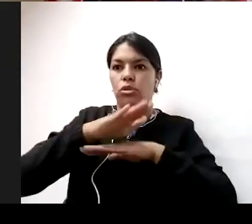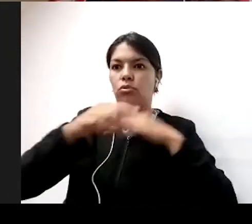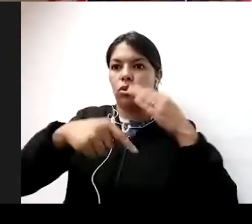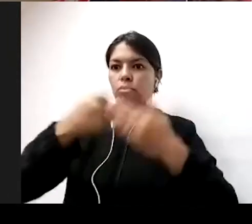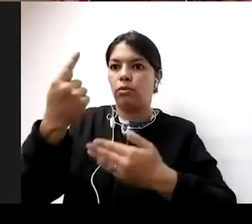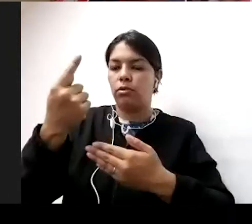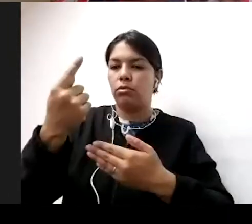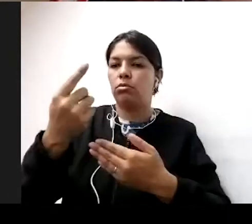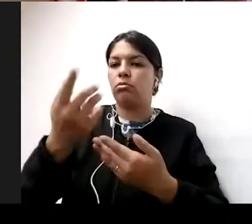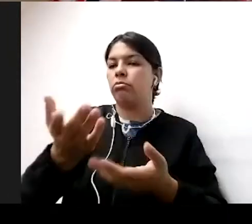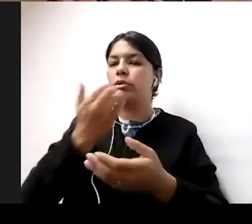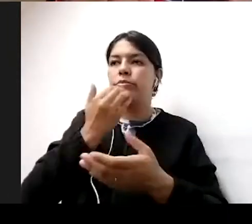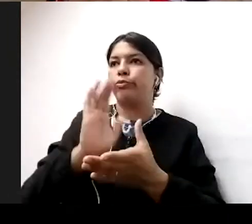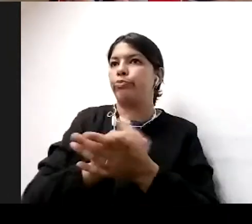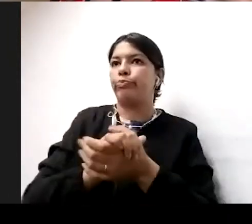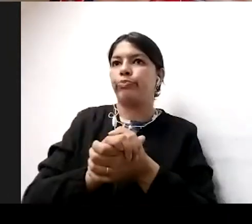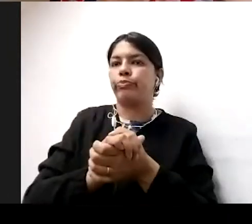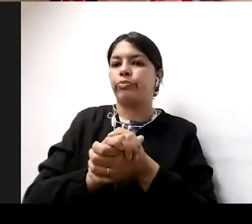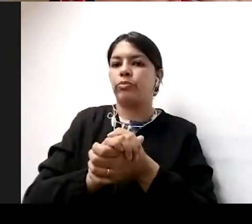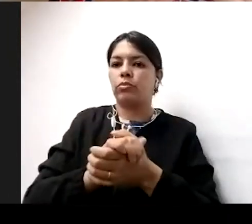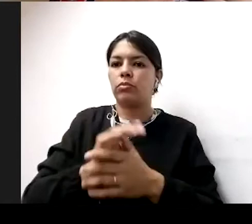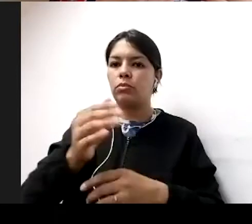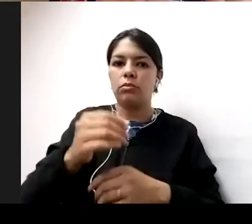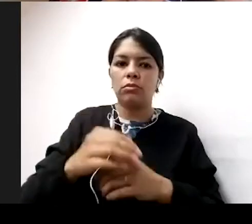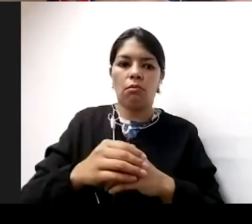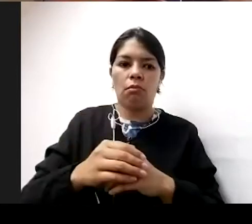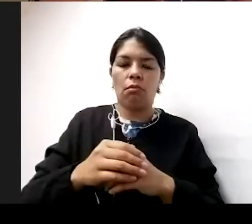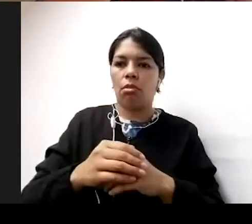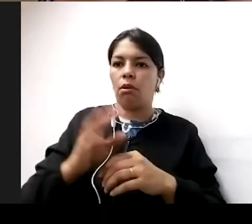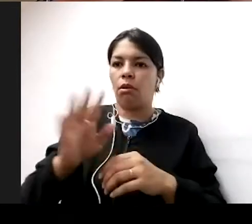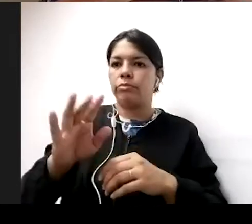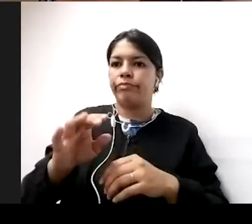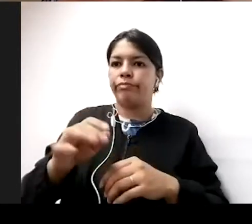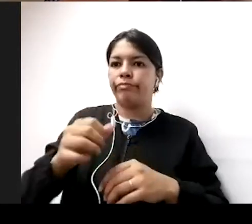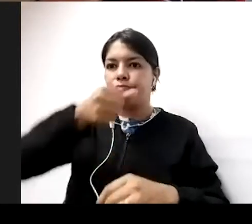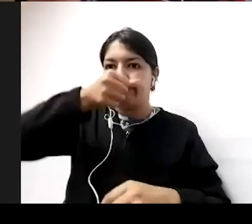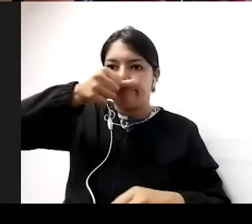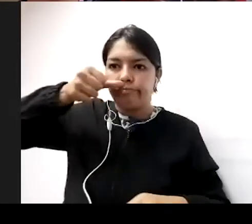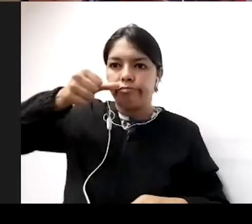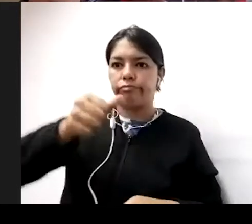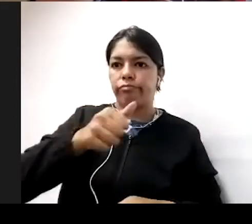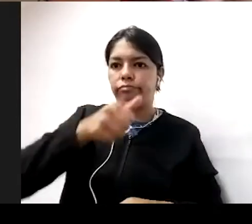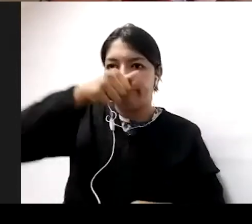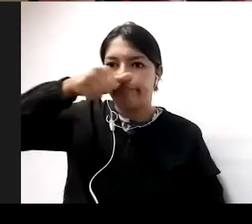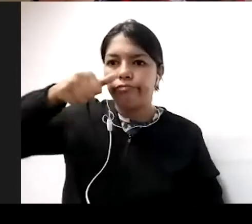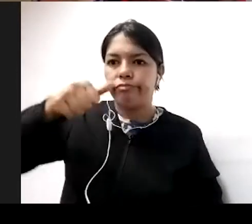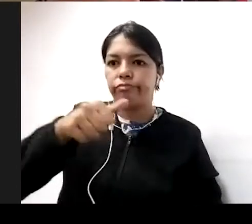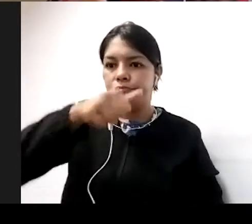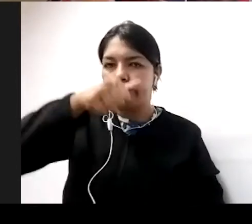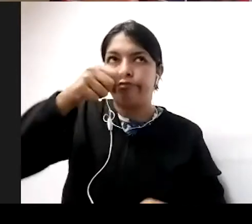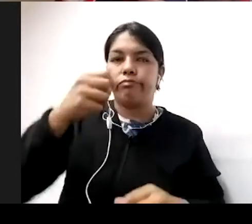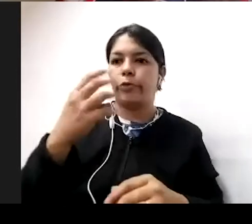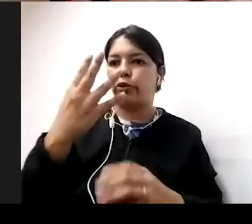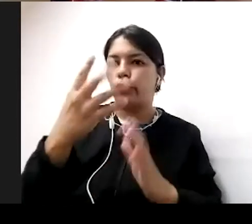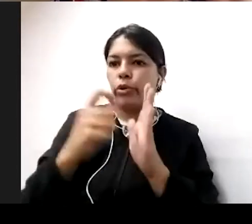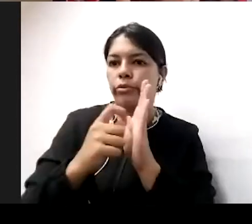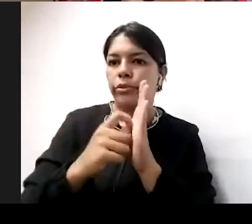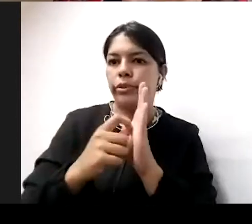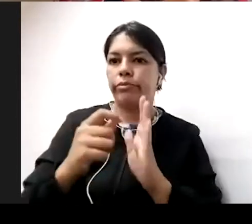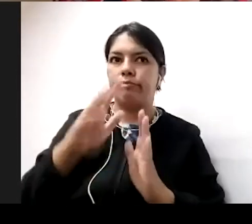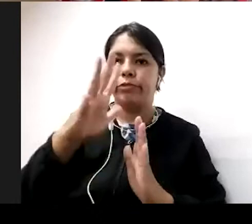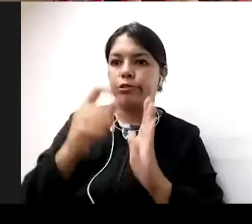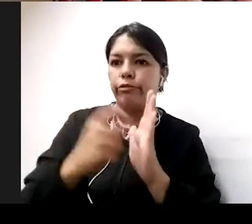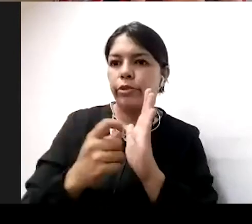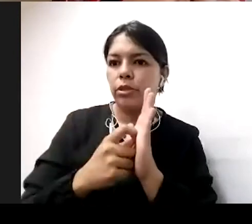una persona que consuma 4 o 5 dosis de cocaína en una sola noche o en un lapso de poquitas horas va a